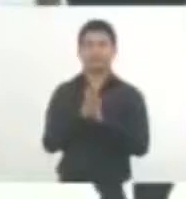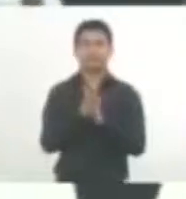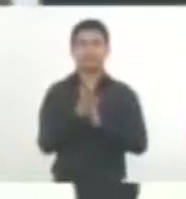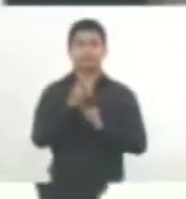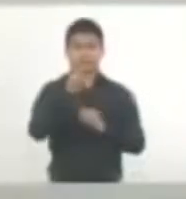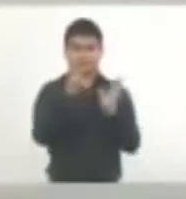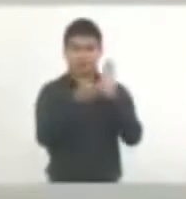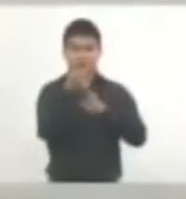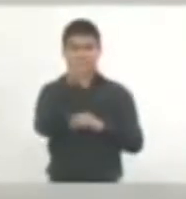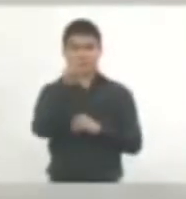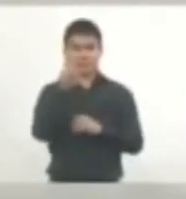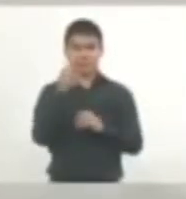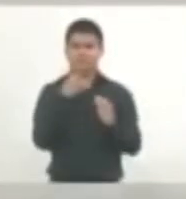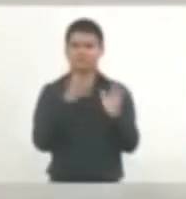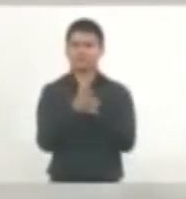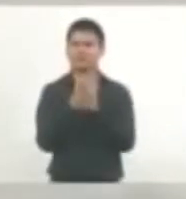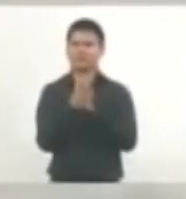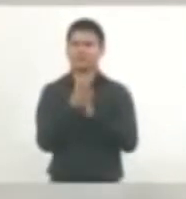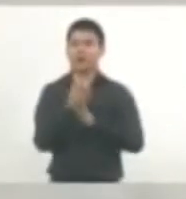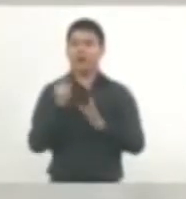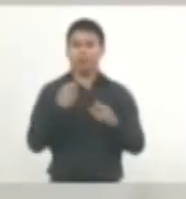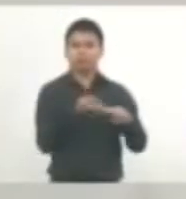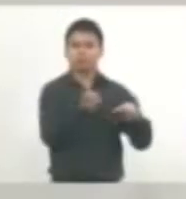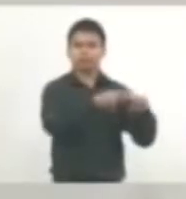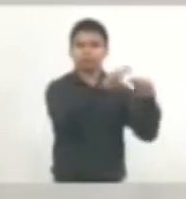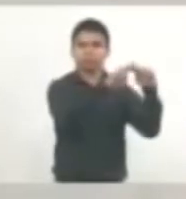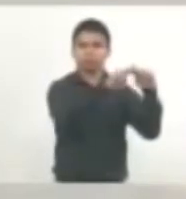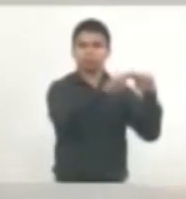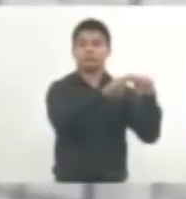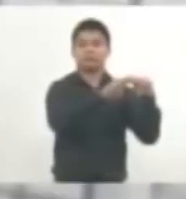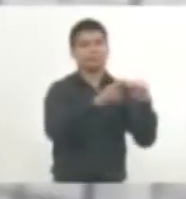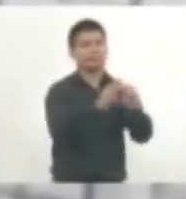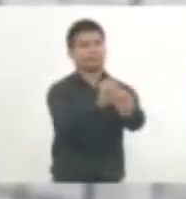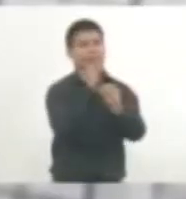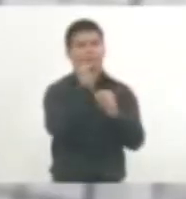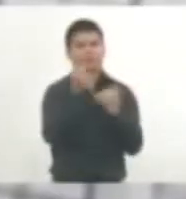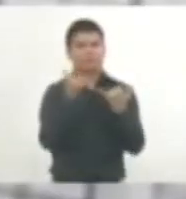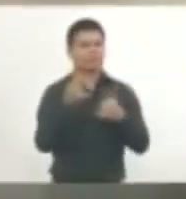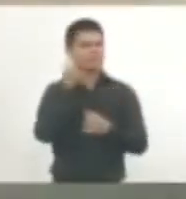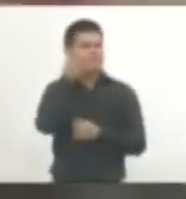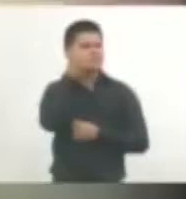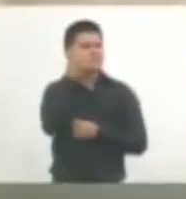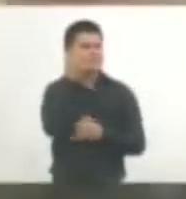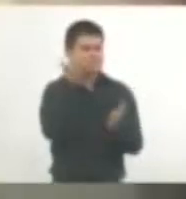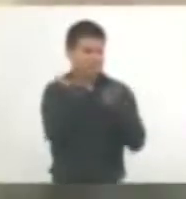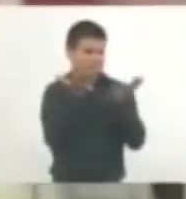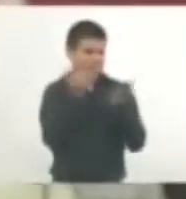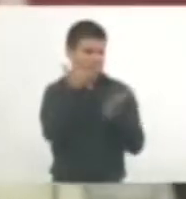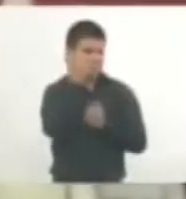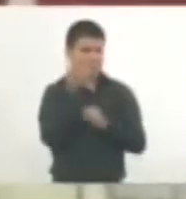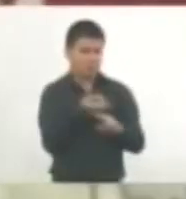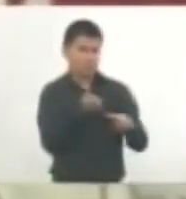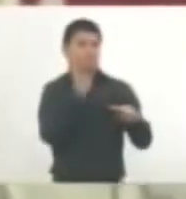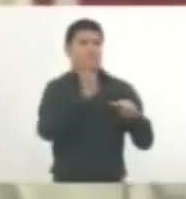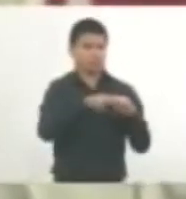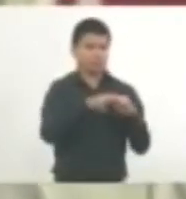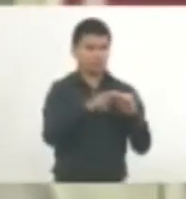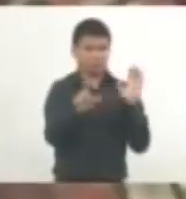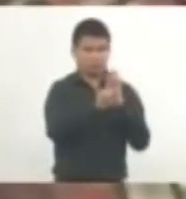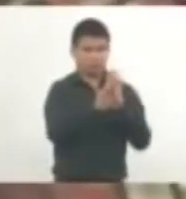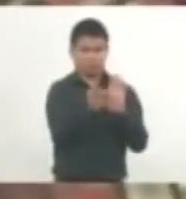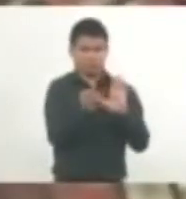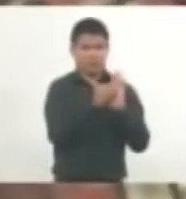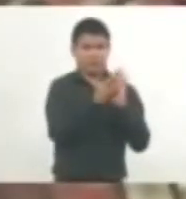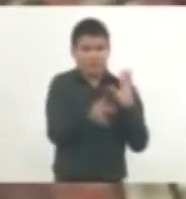fue demandada al considerarse que cargaba el bolsillo de los contribuyentes de la ciudad. Esto es, que por el servicio de telefonía móvil pagamos el impuesto de la reforma tributaria y